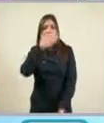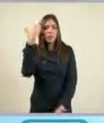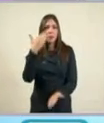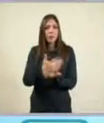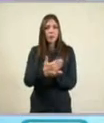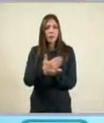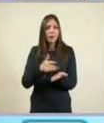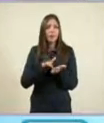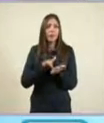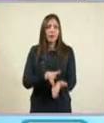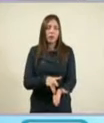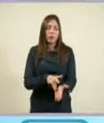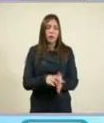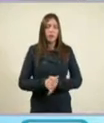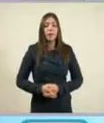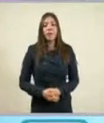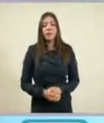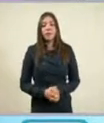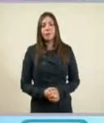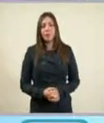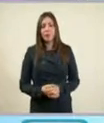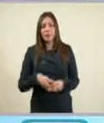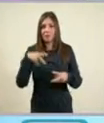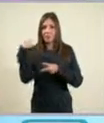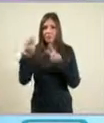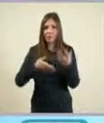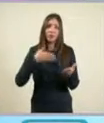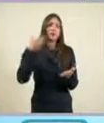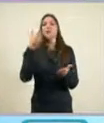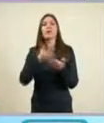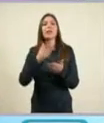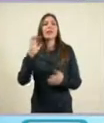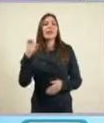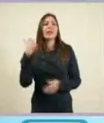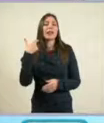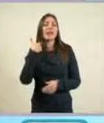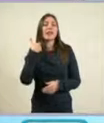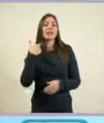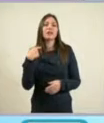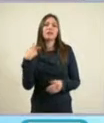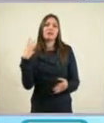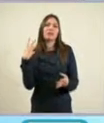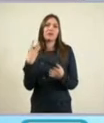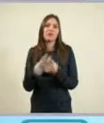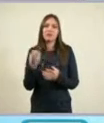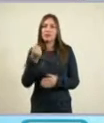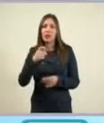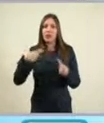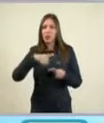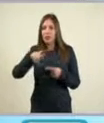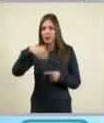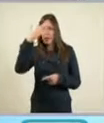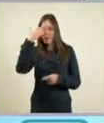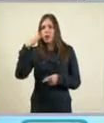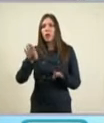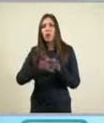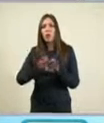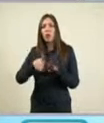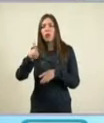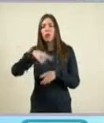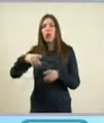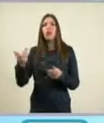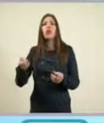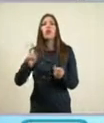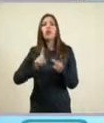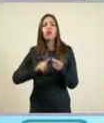No. Entonces, acudieron a excriminales, gente que conocía muy bien el entorno, para que fueran capaces de